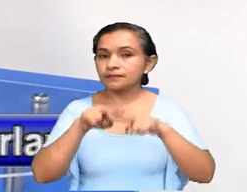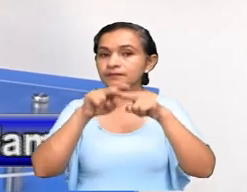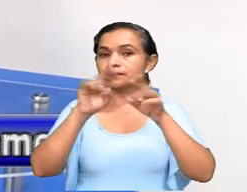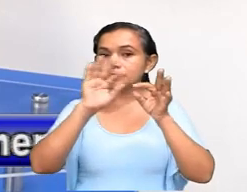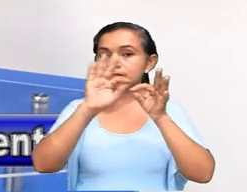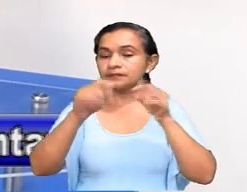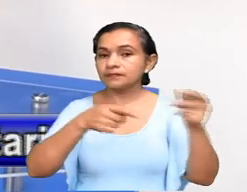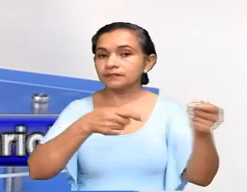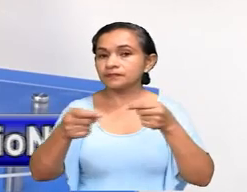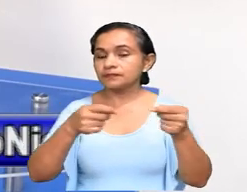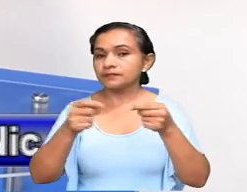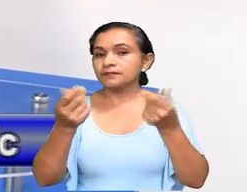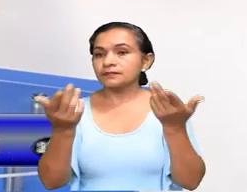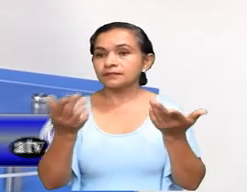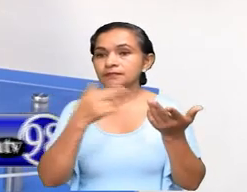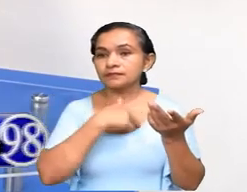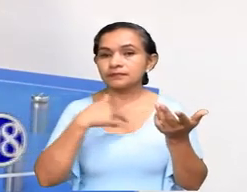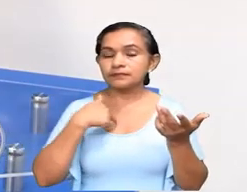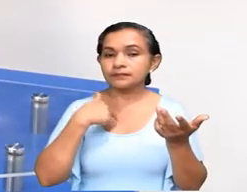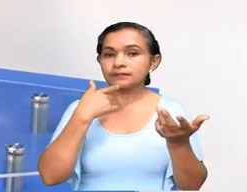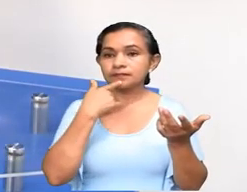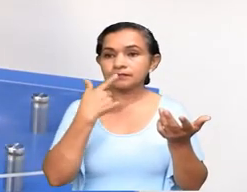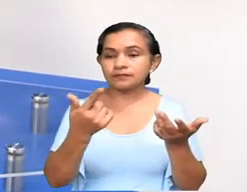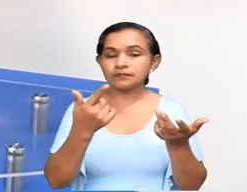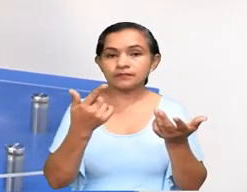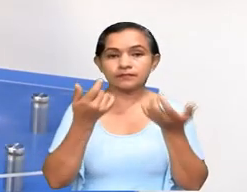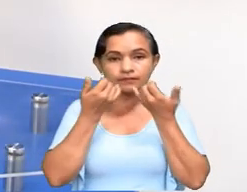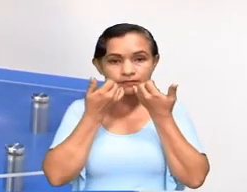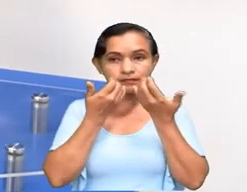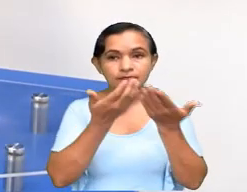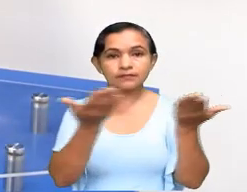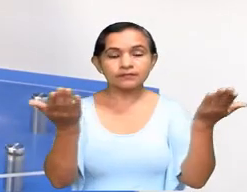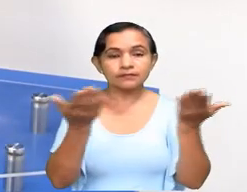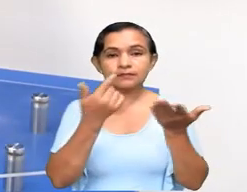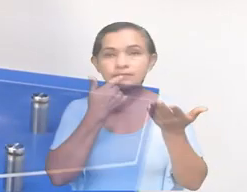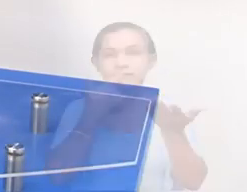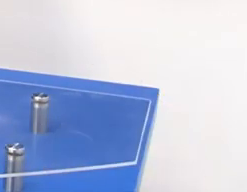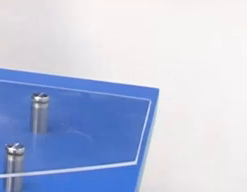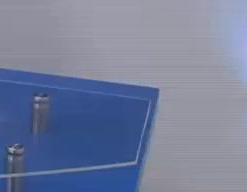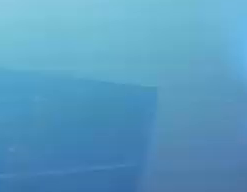del MEFCA es un lugar indicado para ello. En el siguiente reporte les decimos por qué.